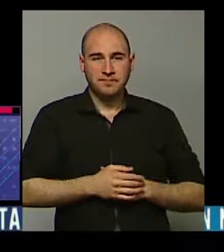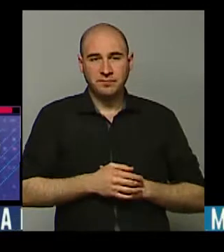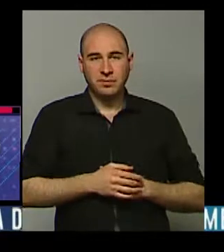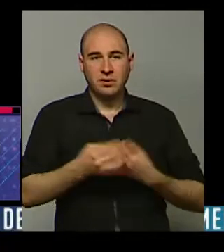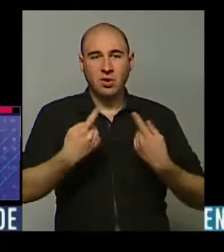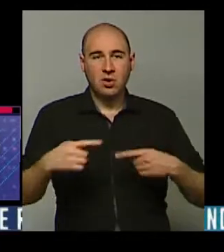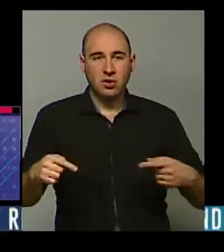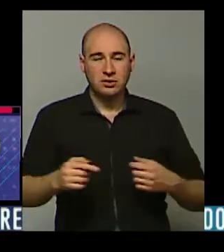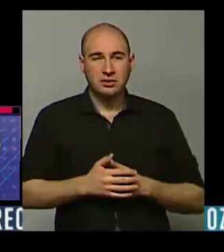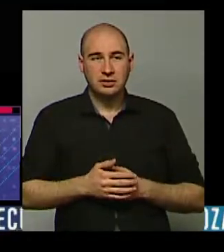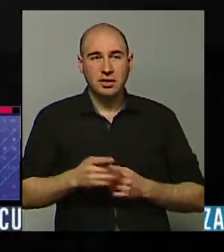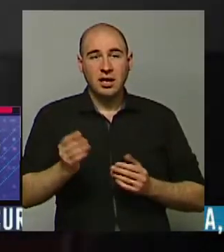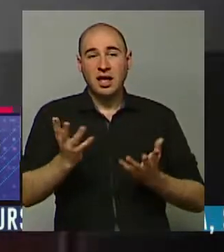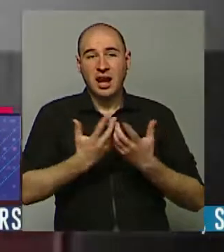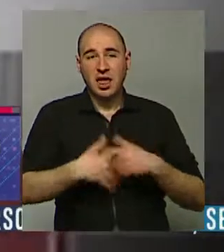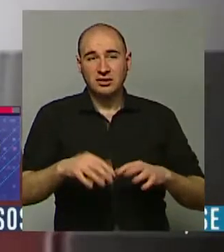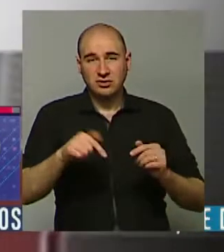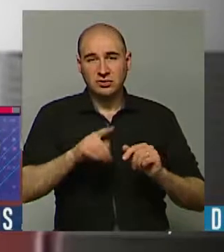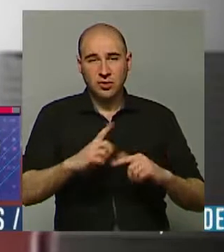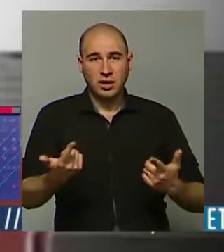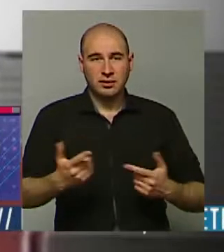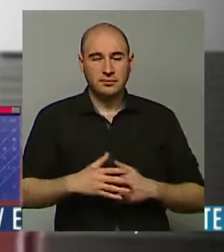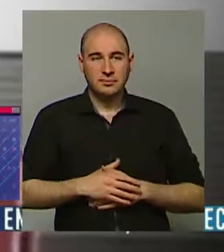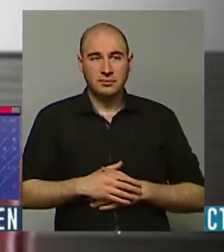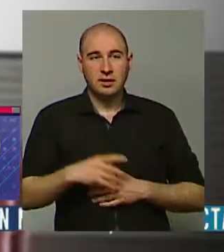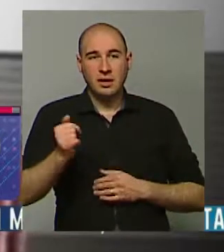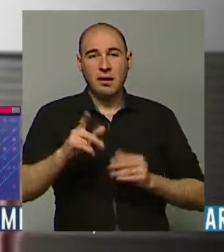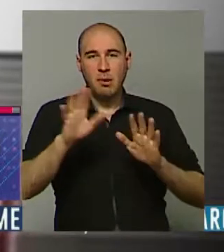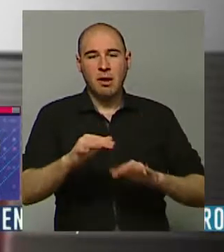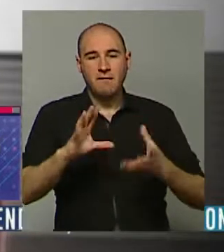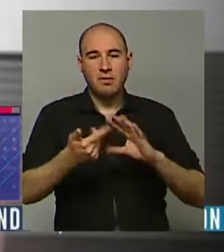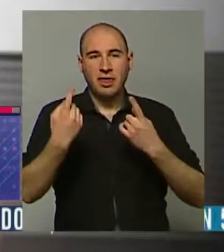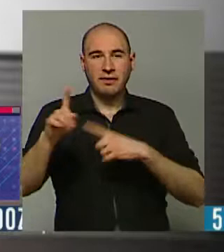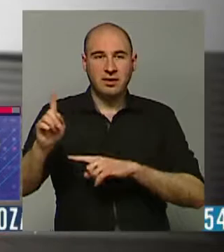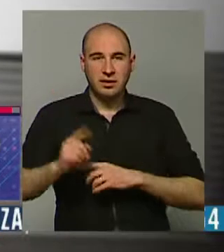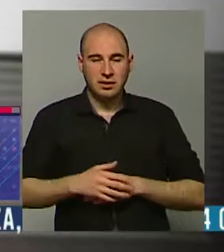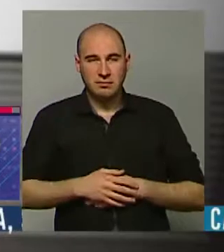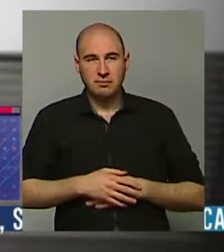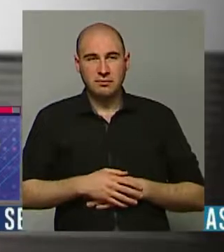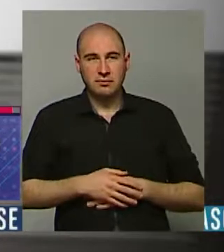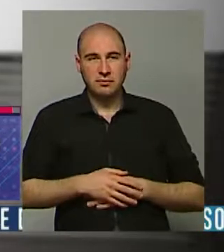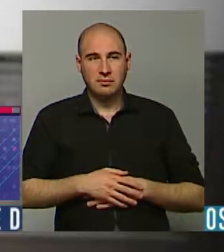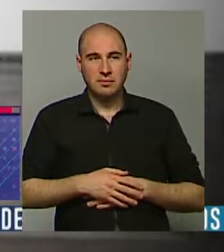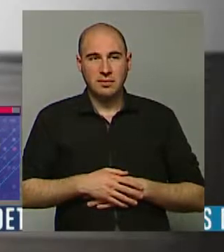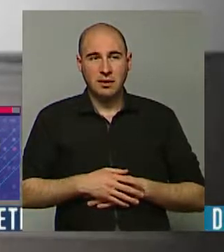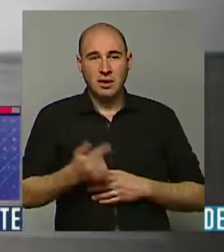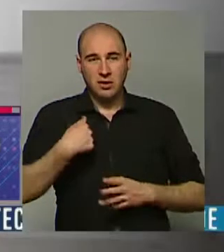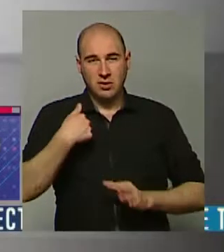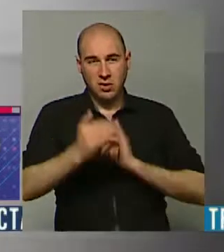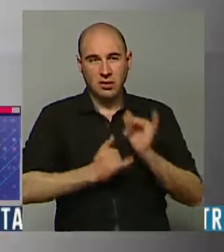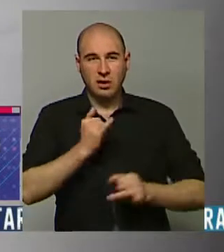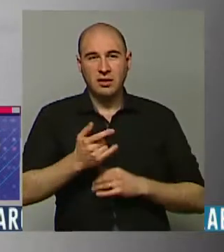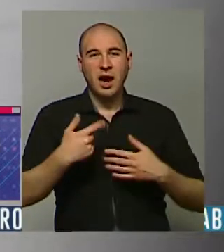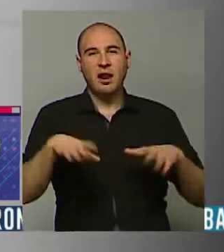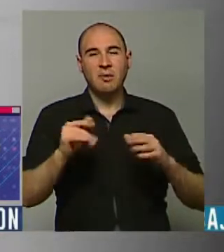cosas que no están relacionadas a esto y que se organizan de otras maneras, de otras formas y todo, ¿no? Pero mira, te cuento algo que